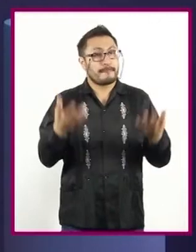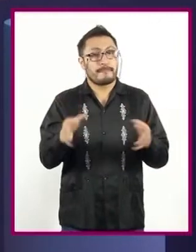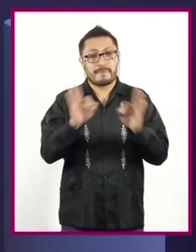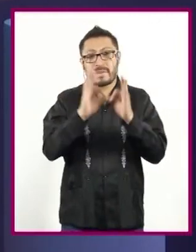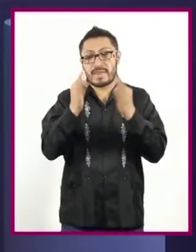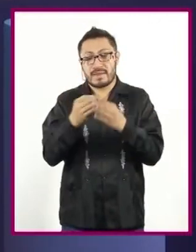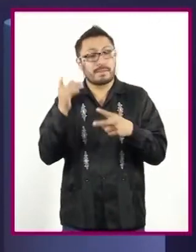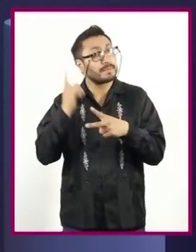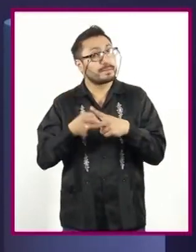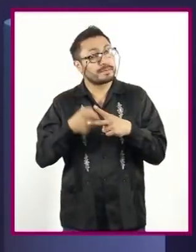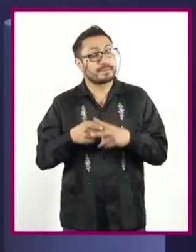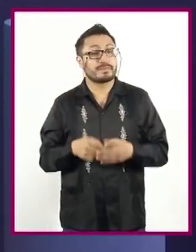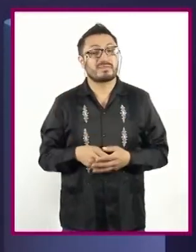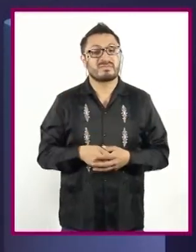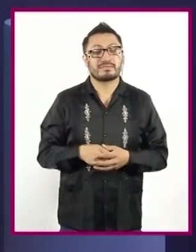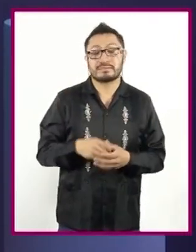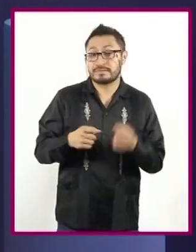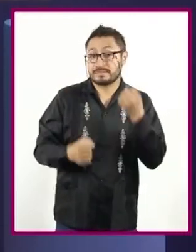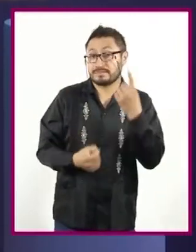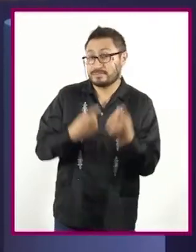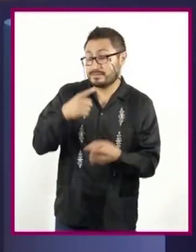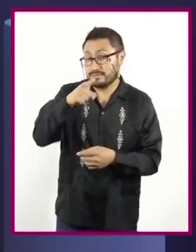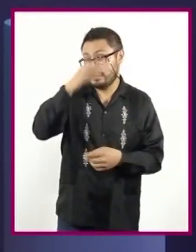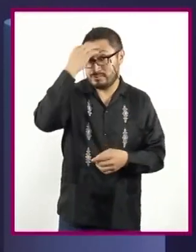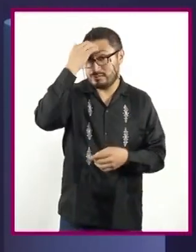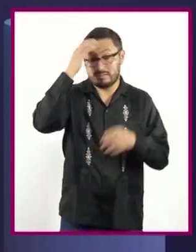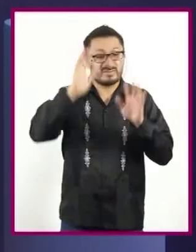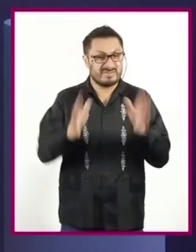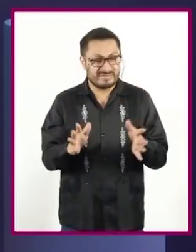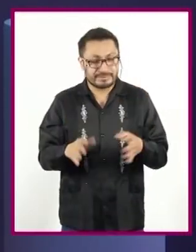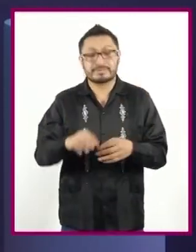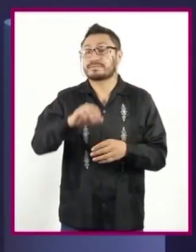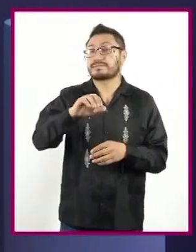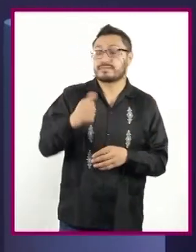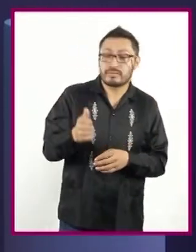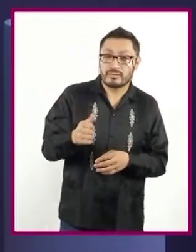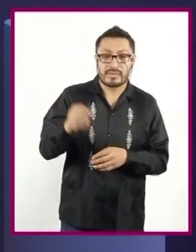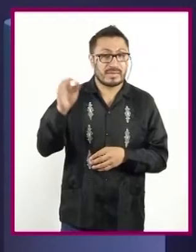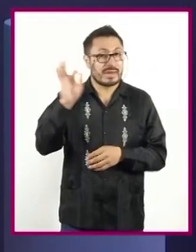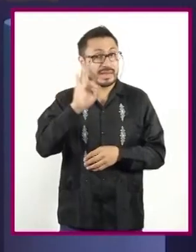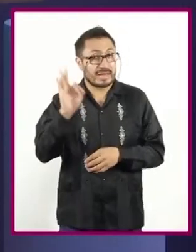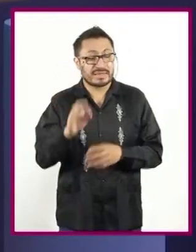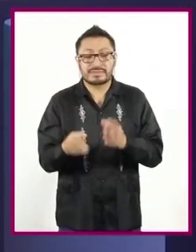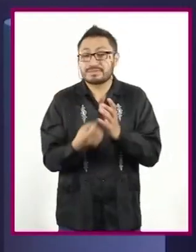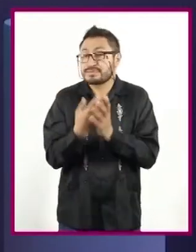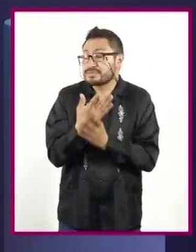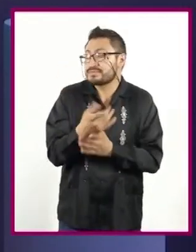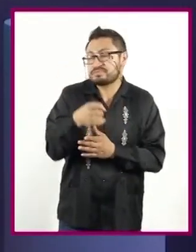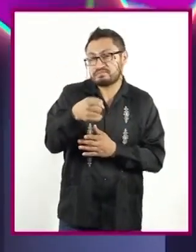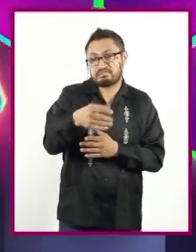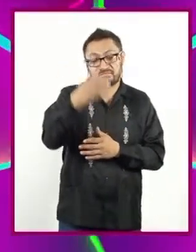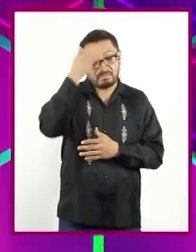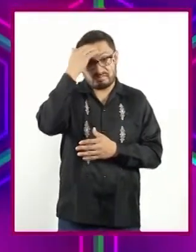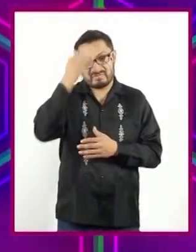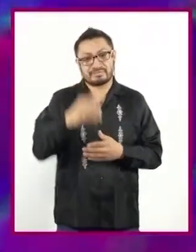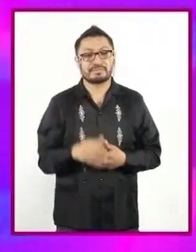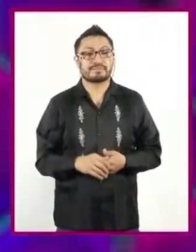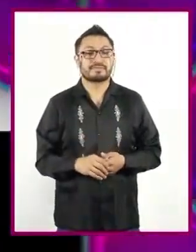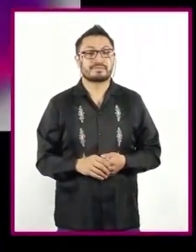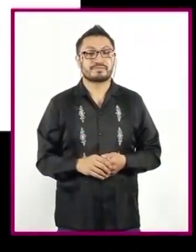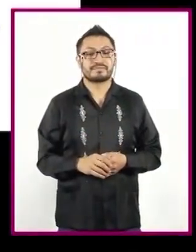figuras geométricas, algunas que ya conocen y otras que tal vez sean nuevas para ustedes.